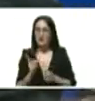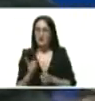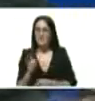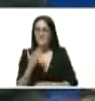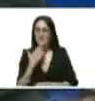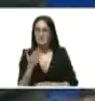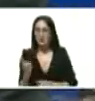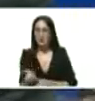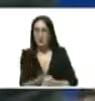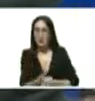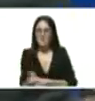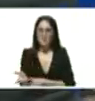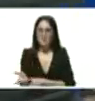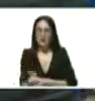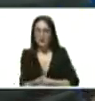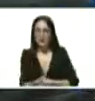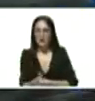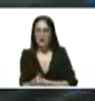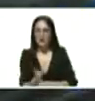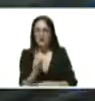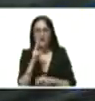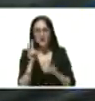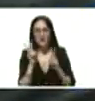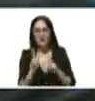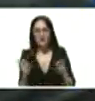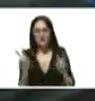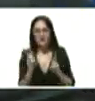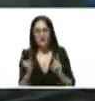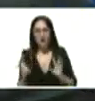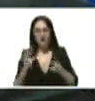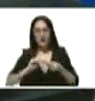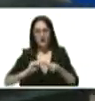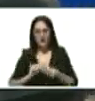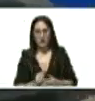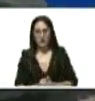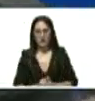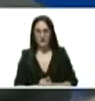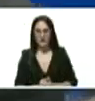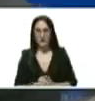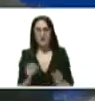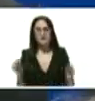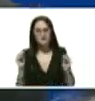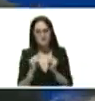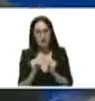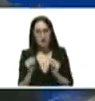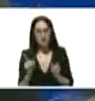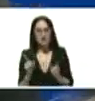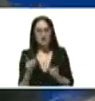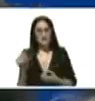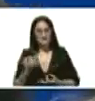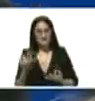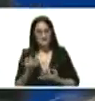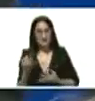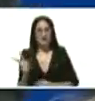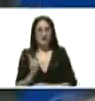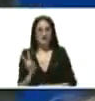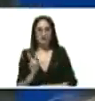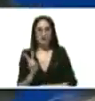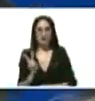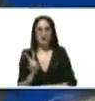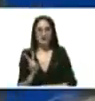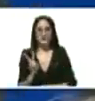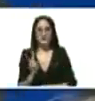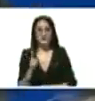bomberos que son, bueno, que hay que tener revisión adecuada, que tenga sintonía con la realidad venezolana. Y eso